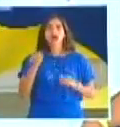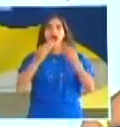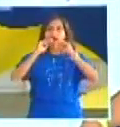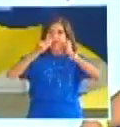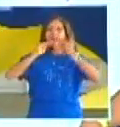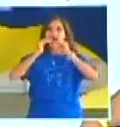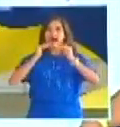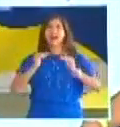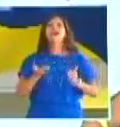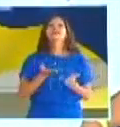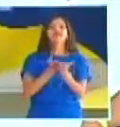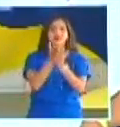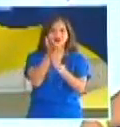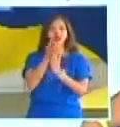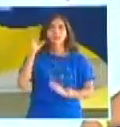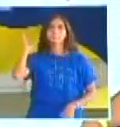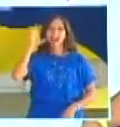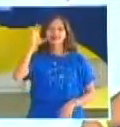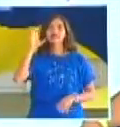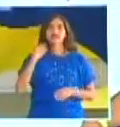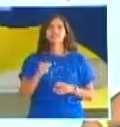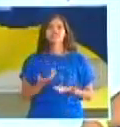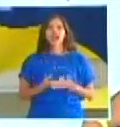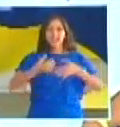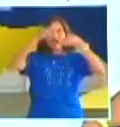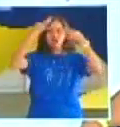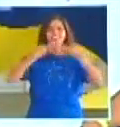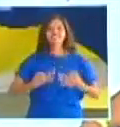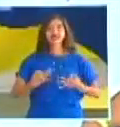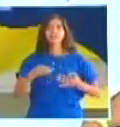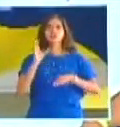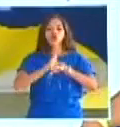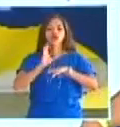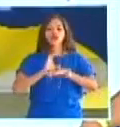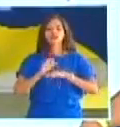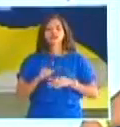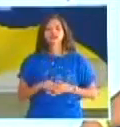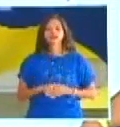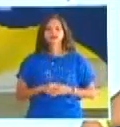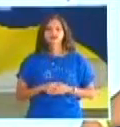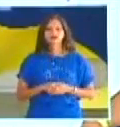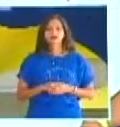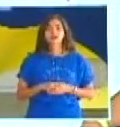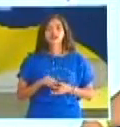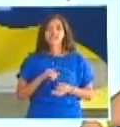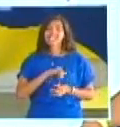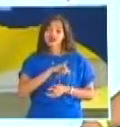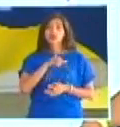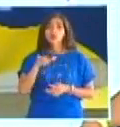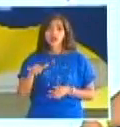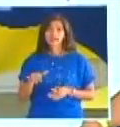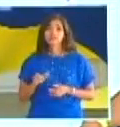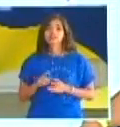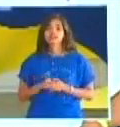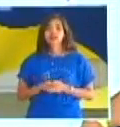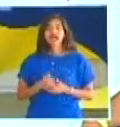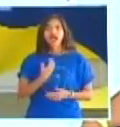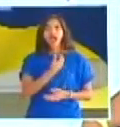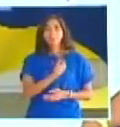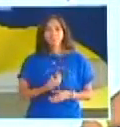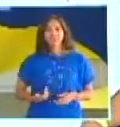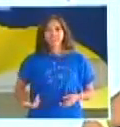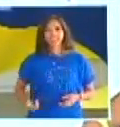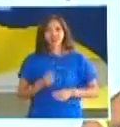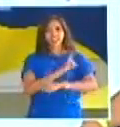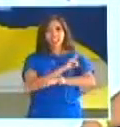moral, a la lealtad patria, a la honestidad ciudadana. Igualmente al presidente